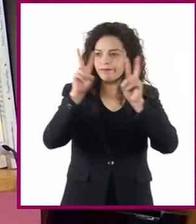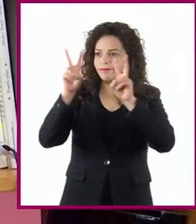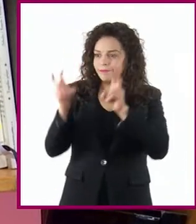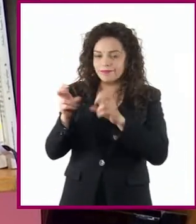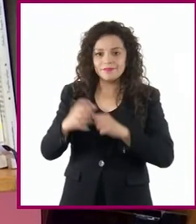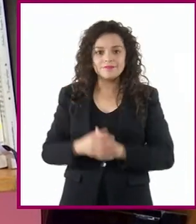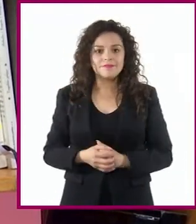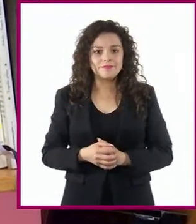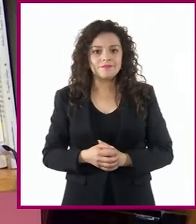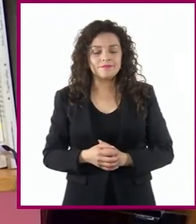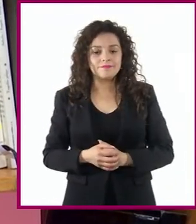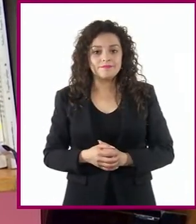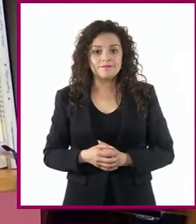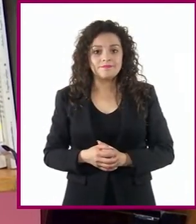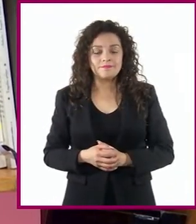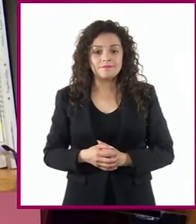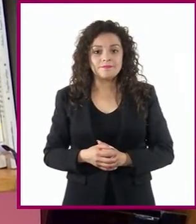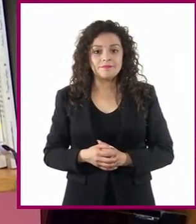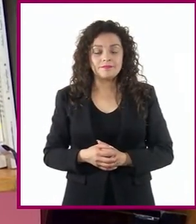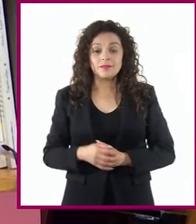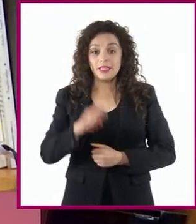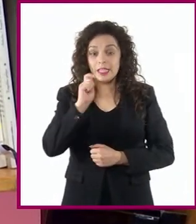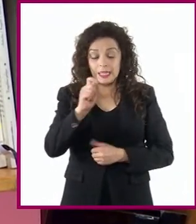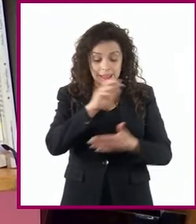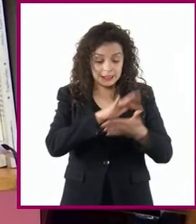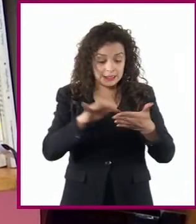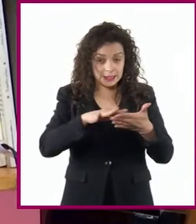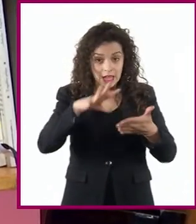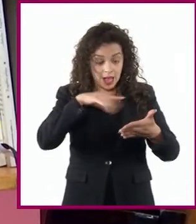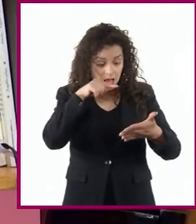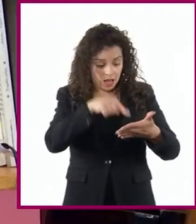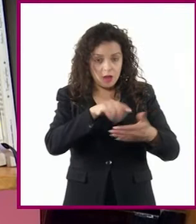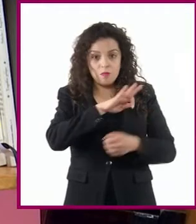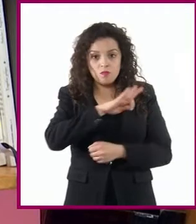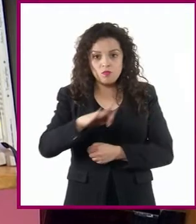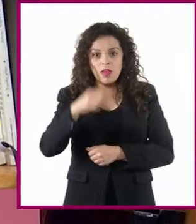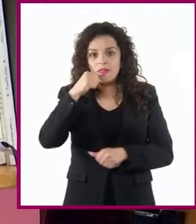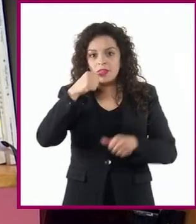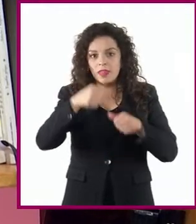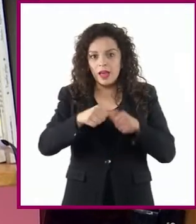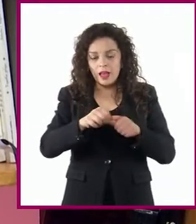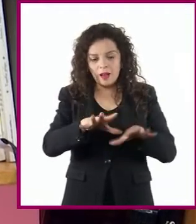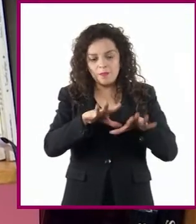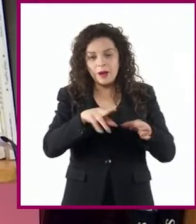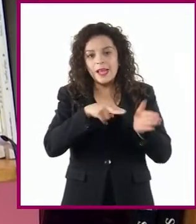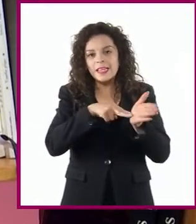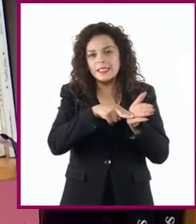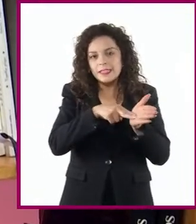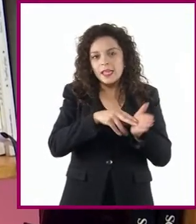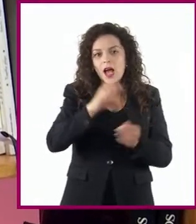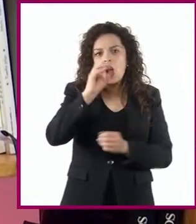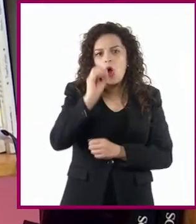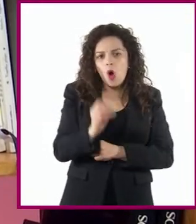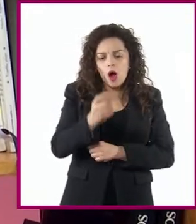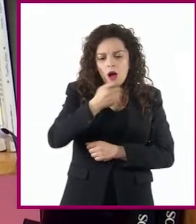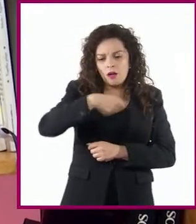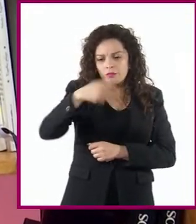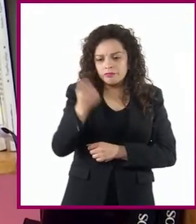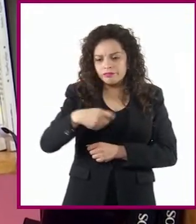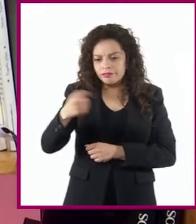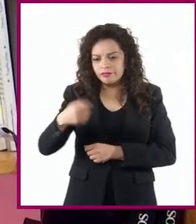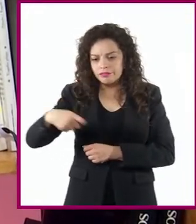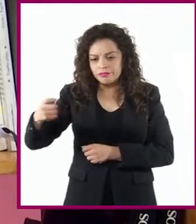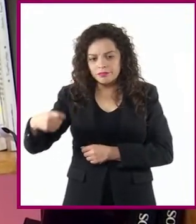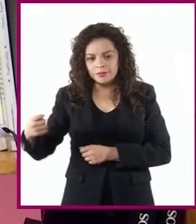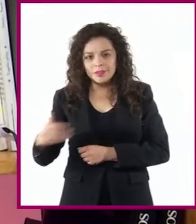se encuentra dentro del texto, puede escribirse en negritas o letras cursivas. Si comparamos este último fragmento